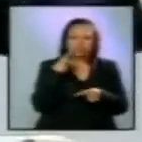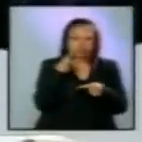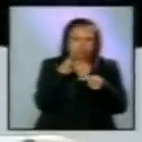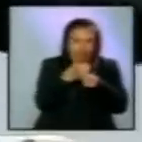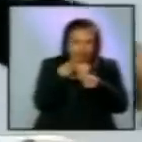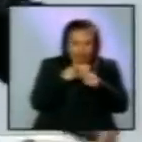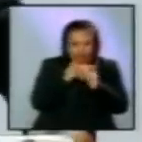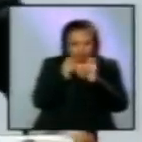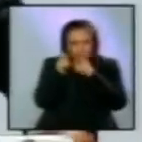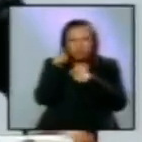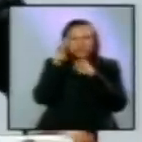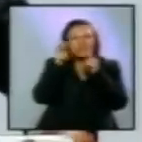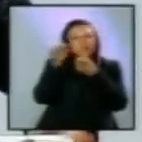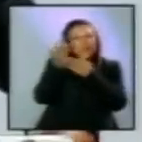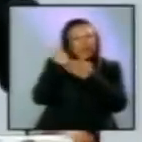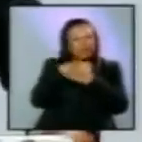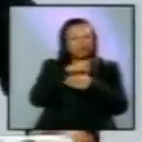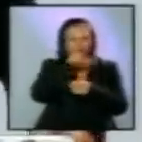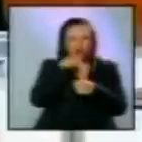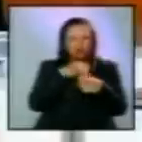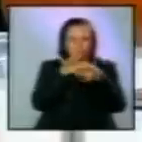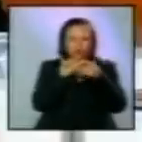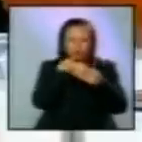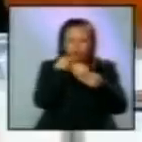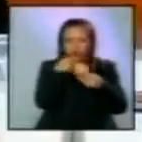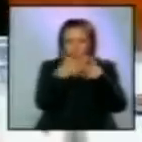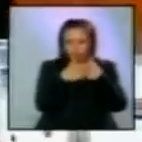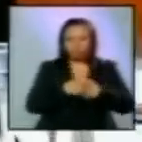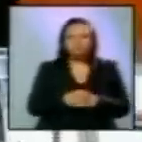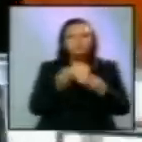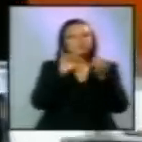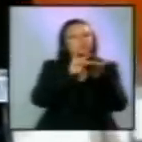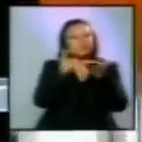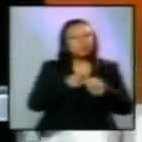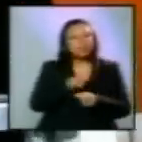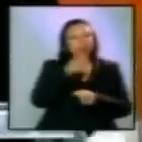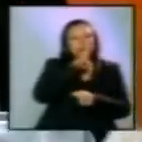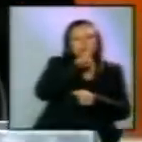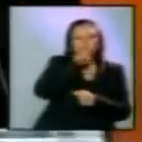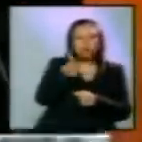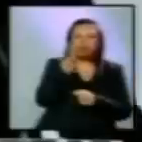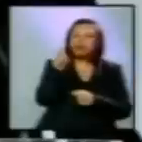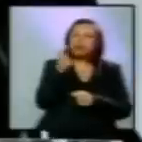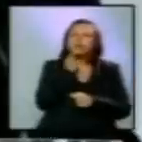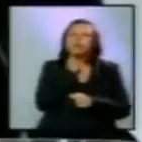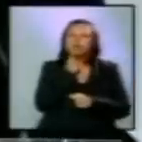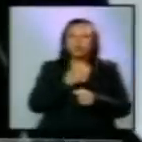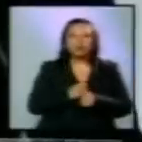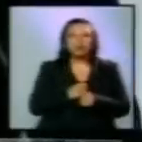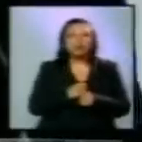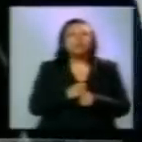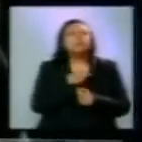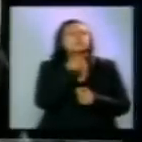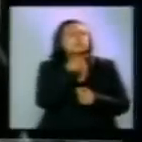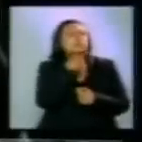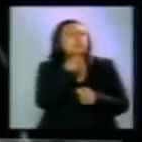intervención para un tema que usted abordó en mi siguiente participación. Muchas gracias. Y la primera réplica es para Andrés Manuel López Obrador. ¿Cómo va a combatir